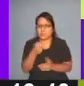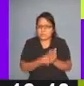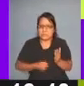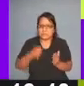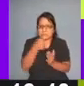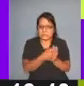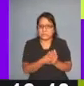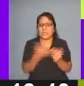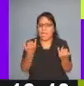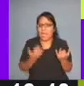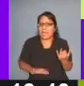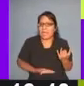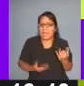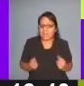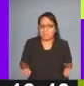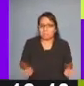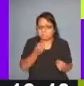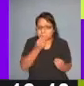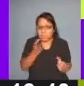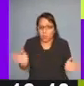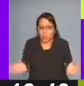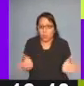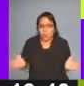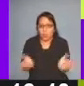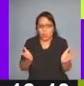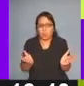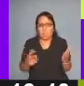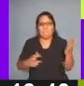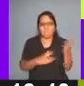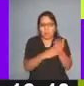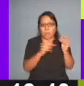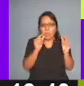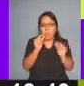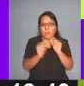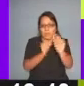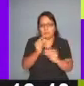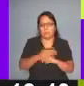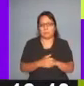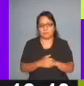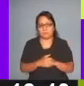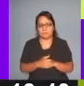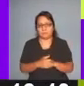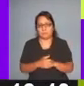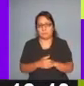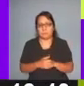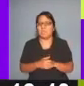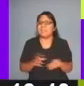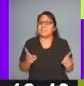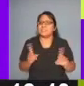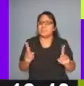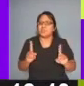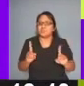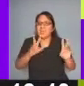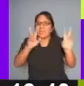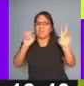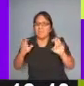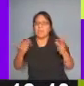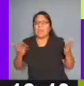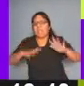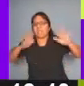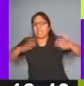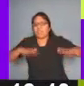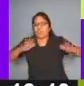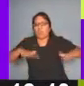ganas, estos magníficos funcionarios lo han solucionado. No es un tema que debilite el buen servicio